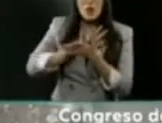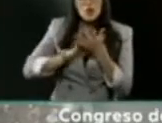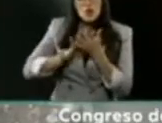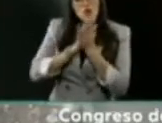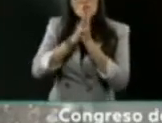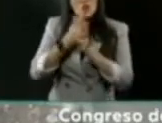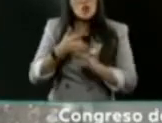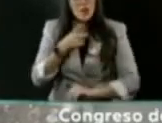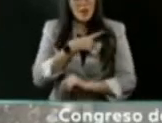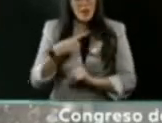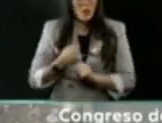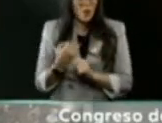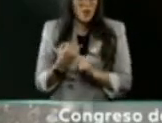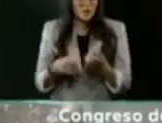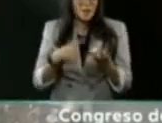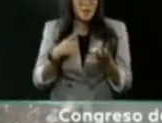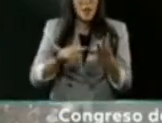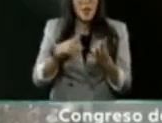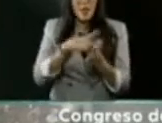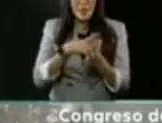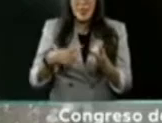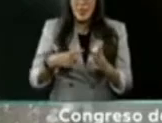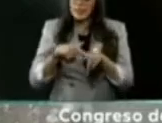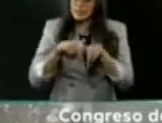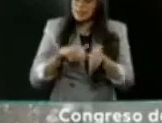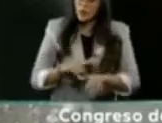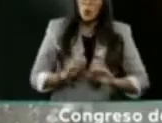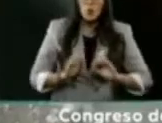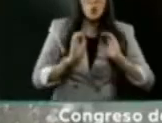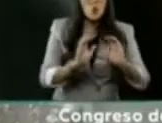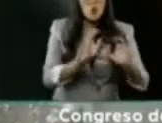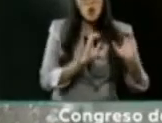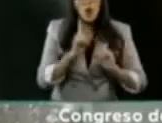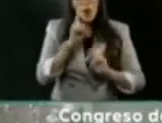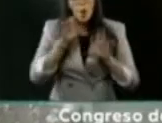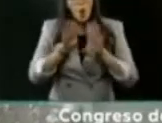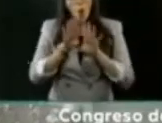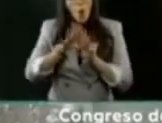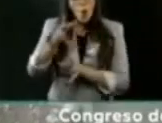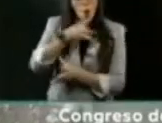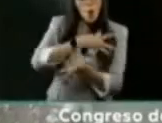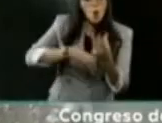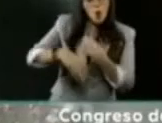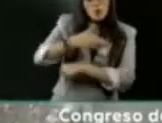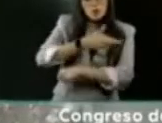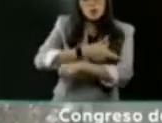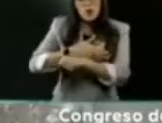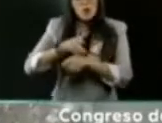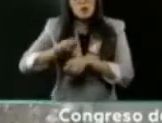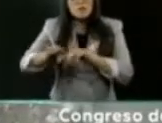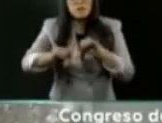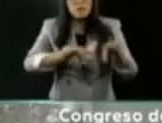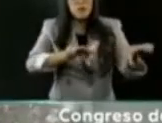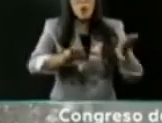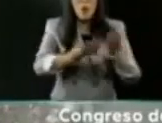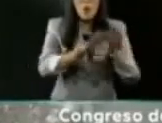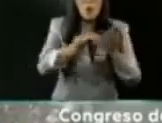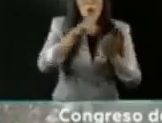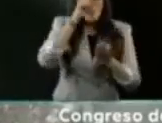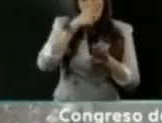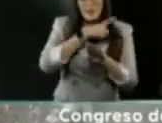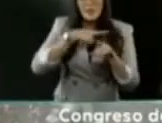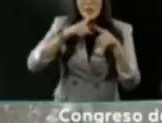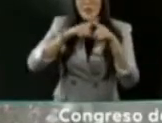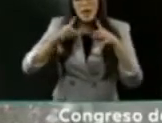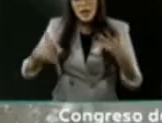nosotros aquí, Vicente allá en Nueva York, ninguno lo defendió, lo defienden desde México, argumentan desde México,